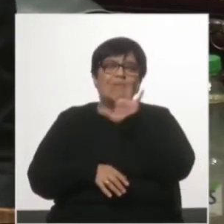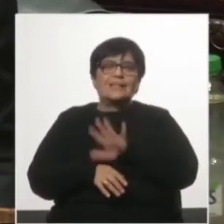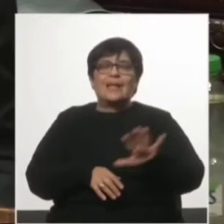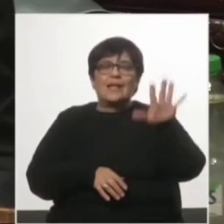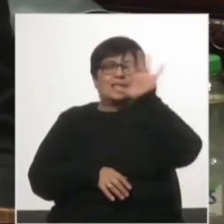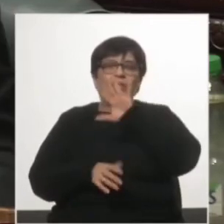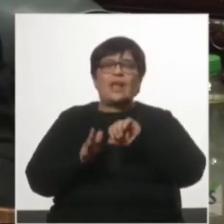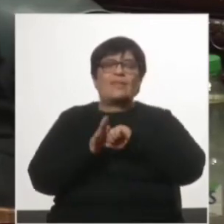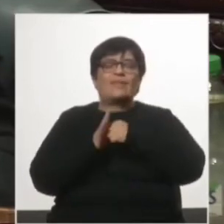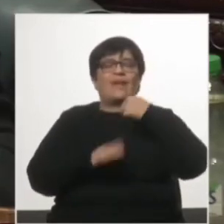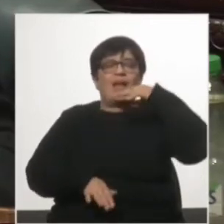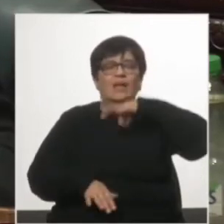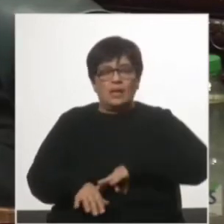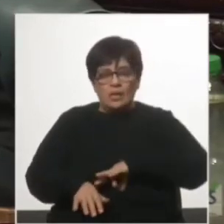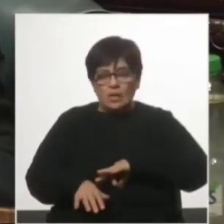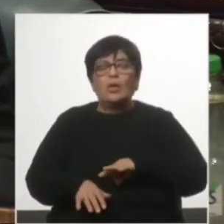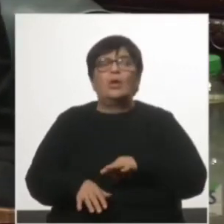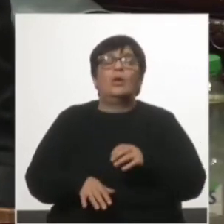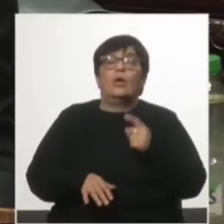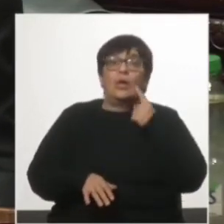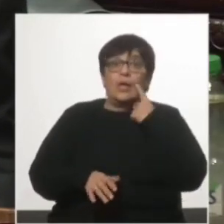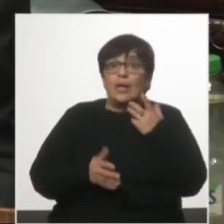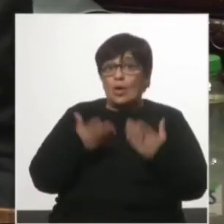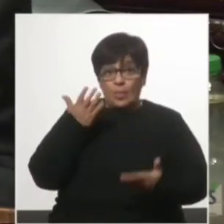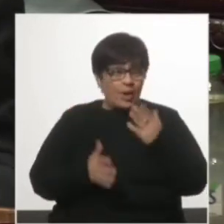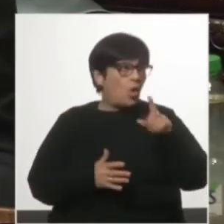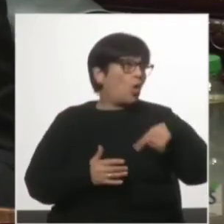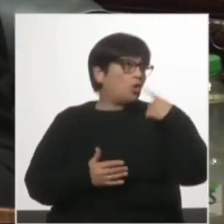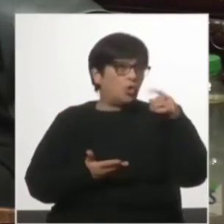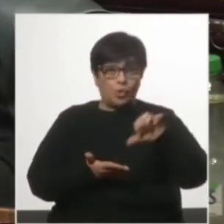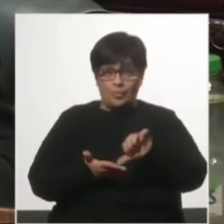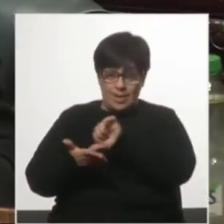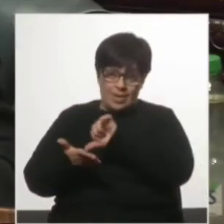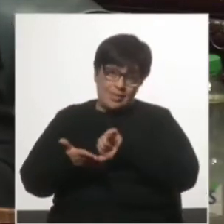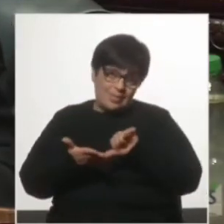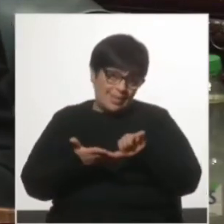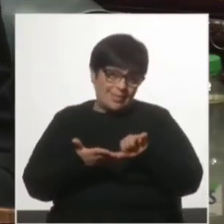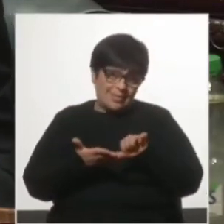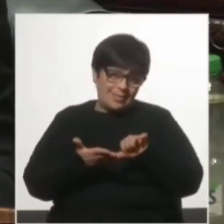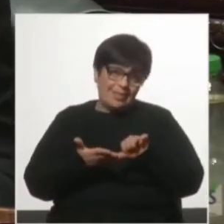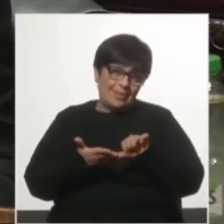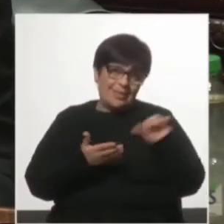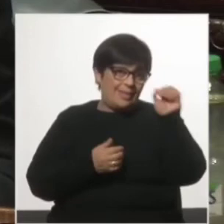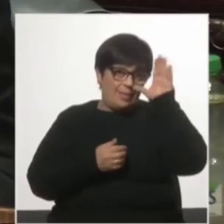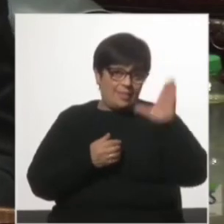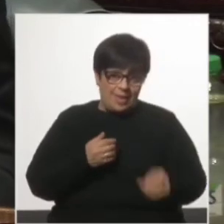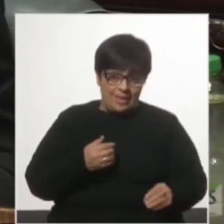Banco Central. Sobre todo si comparamos con otros países de la región.